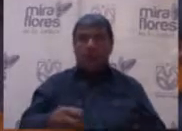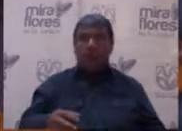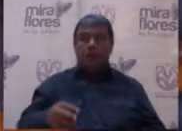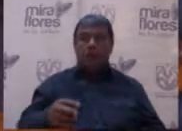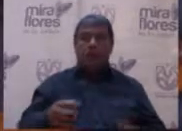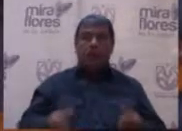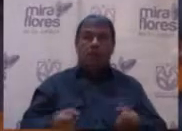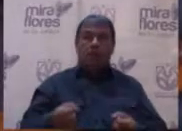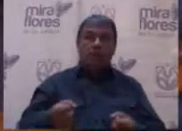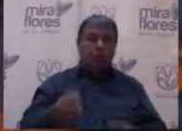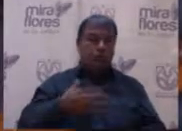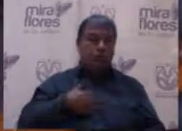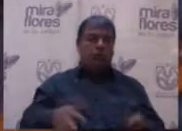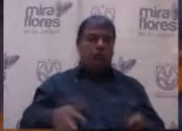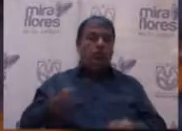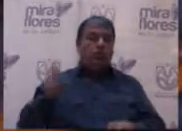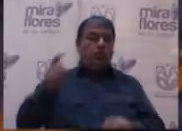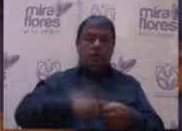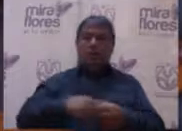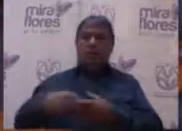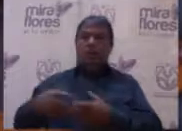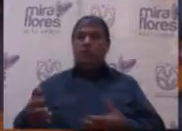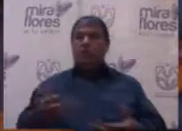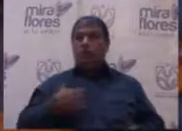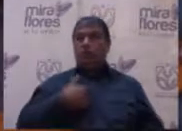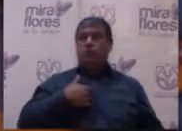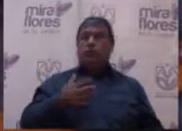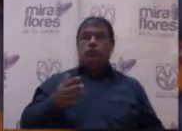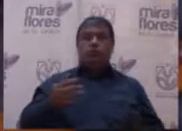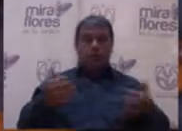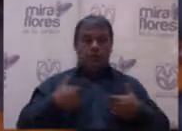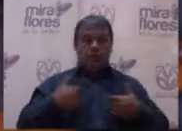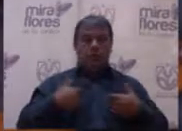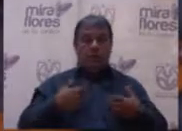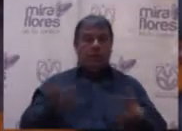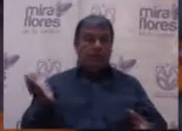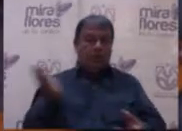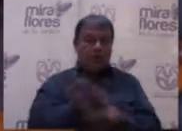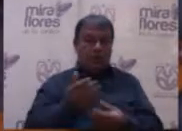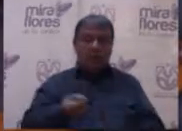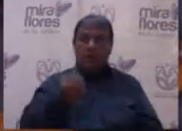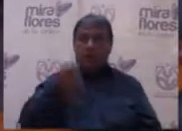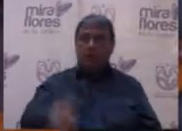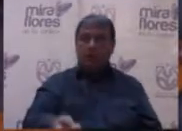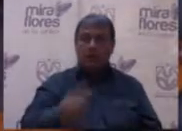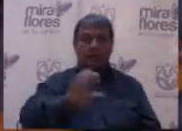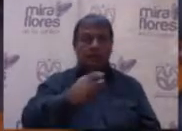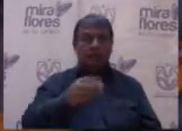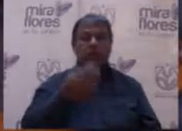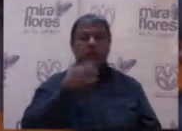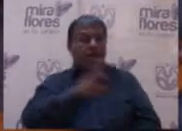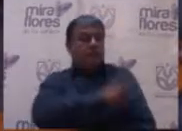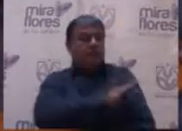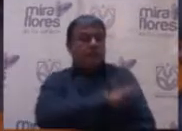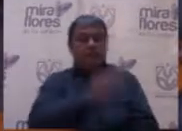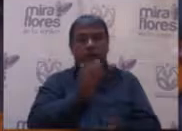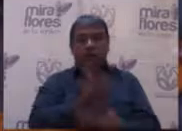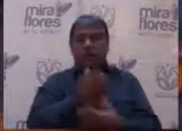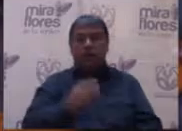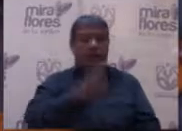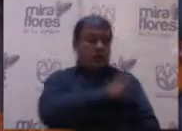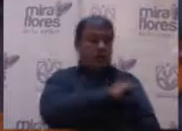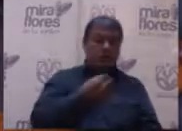Urbana dice, yo no levanto vehículos, perdón, yo no tengo el expediente. El expediente lo tiene Fiscalización y